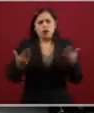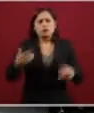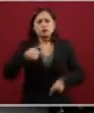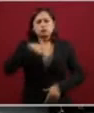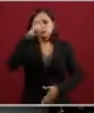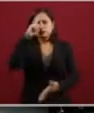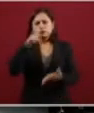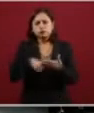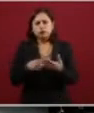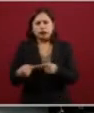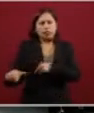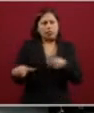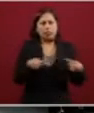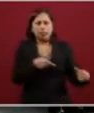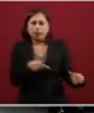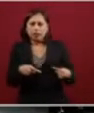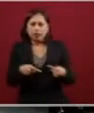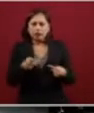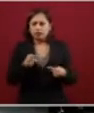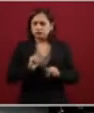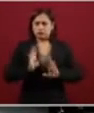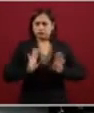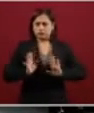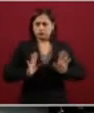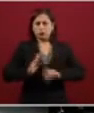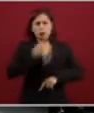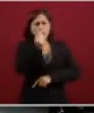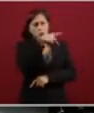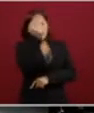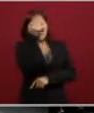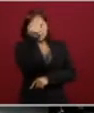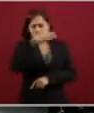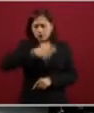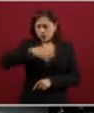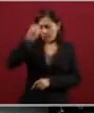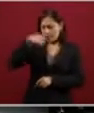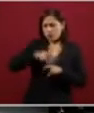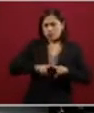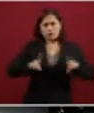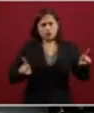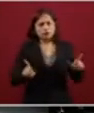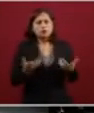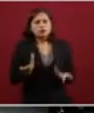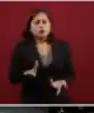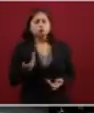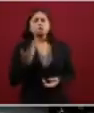tenemos tensión. Sí hay diferencias de enfoque, de posiciones, pero hay un